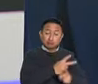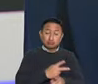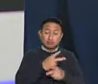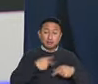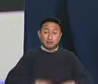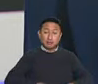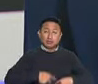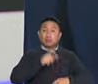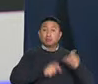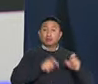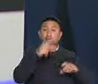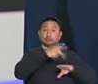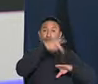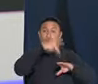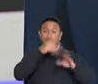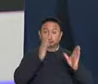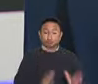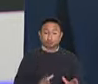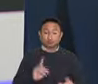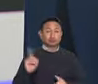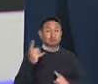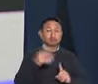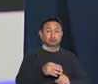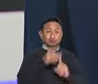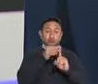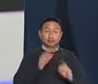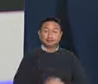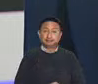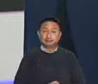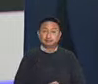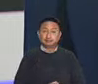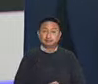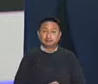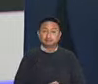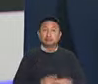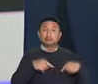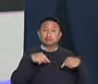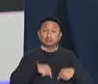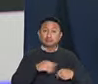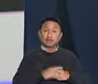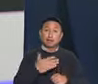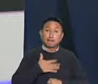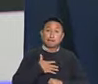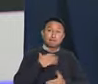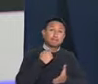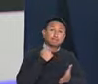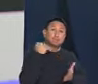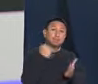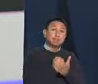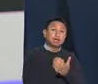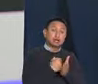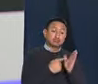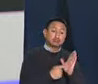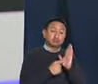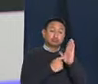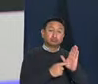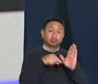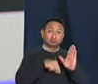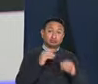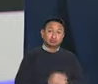de los pichinchanos, esa es una prioridad. Y creo que también es una de las marcas que impusimos